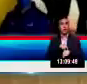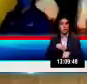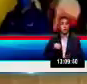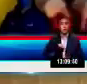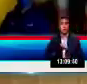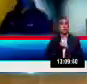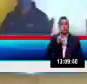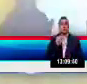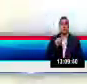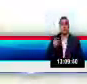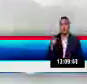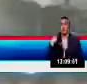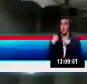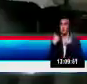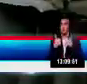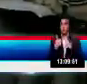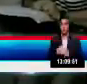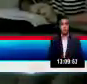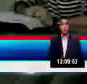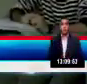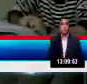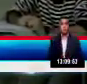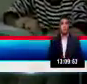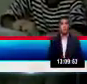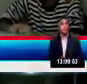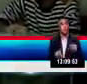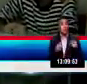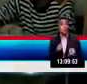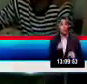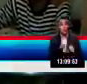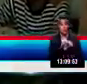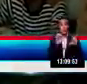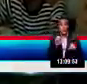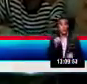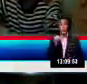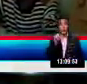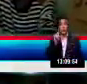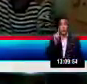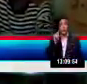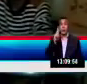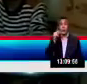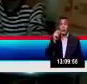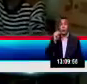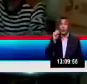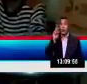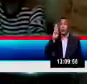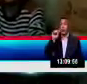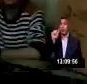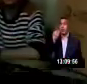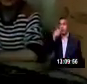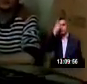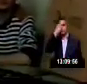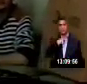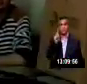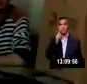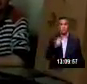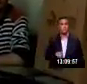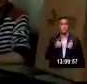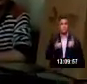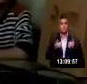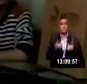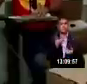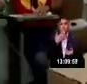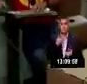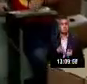de que seamos responsables. Por su parte, el empresario Álvaro Noboa anunció la mañana del sábado que decidió no